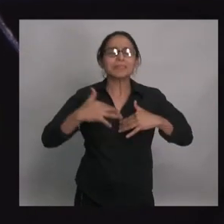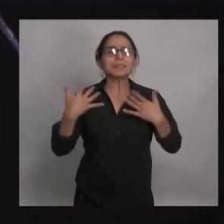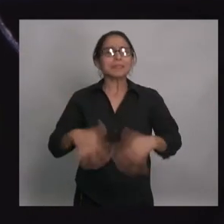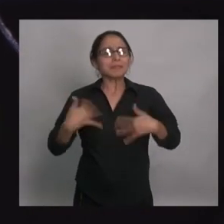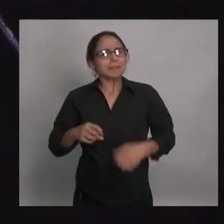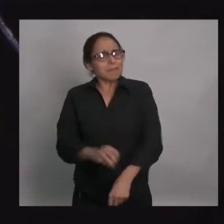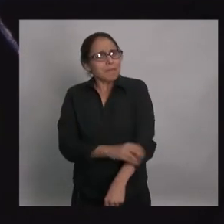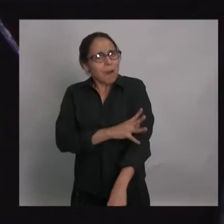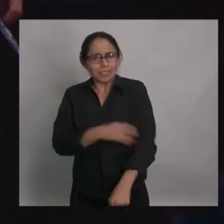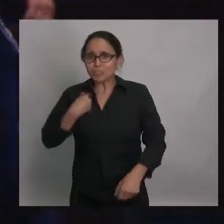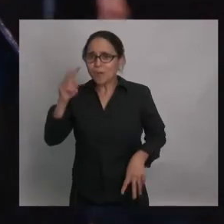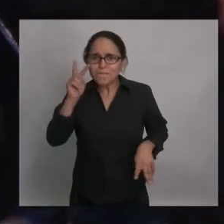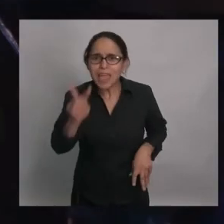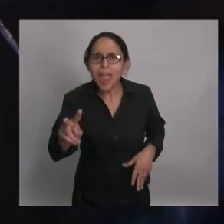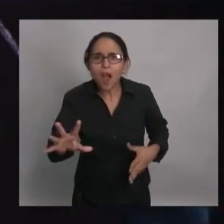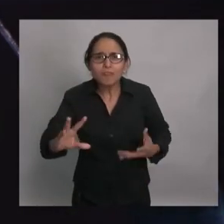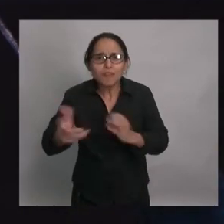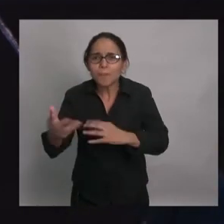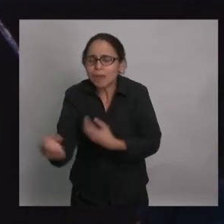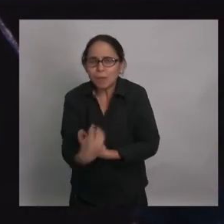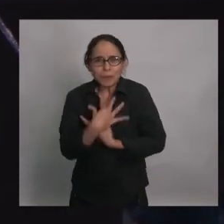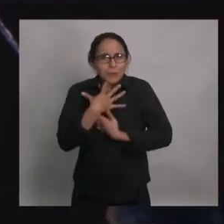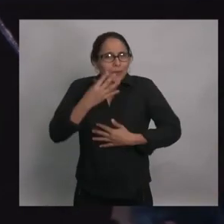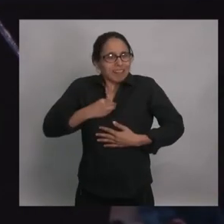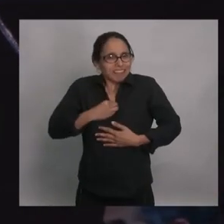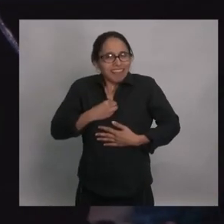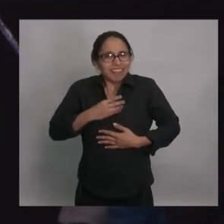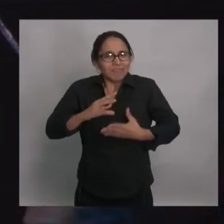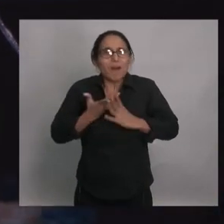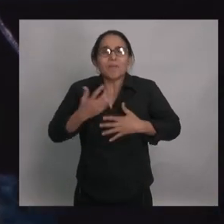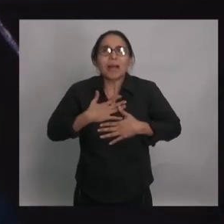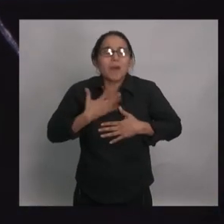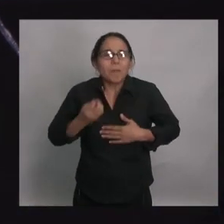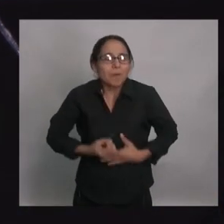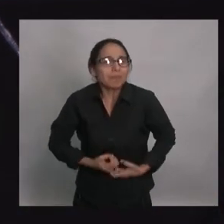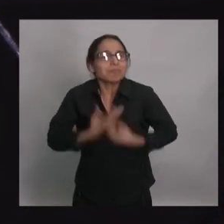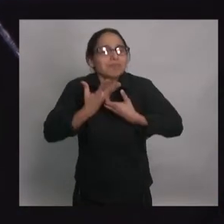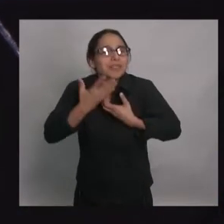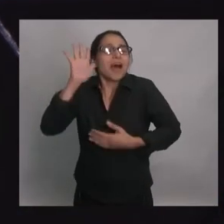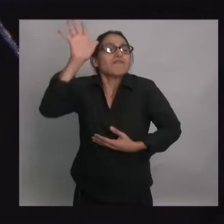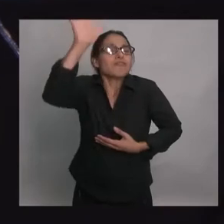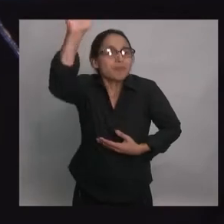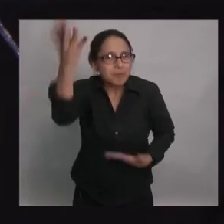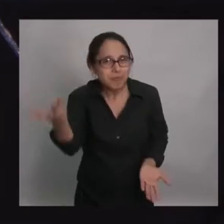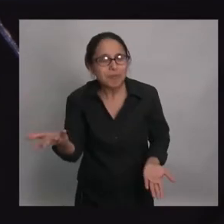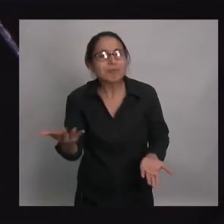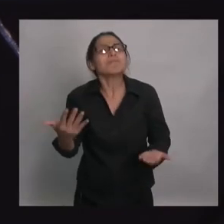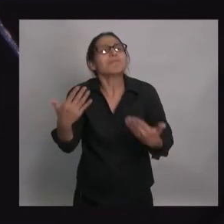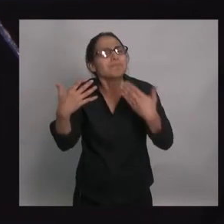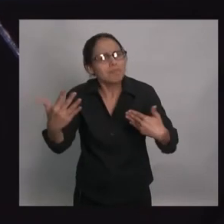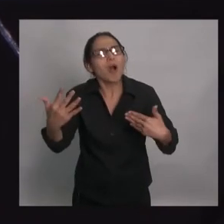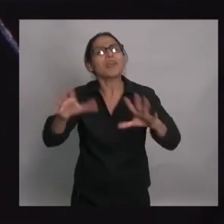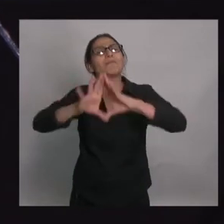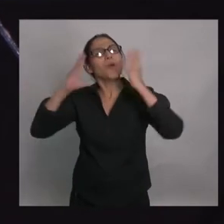al verlos el sentirlos me hacen renacer la esperanza de que si podemos construir un